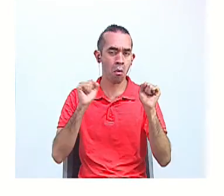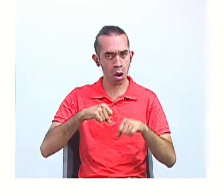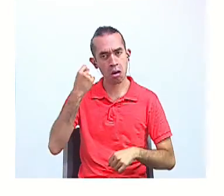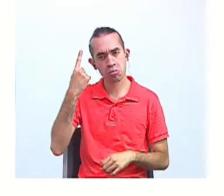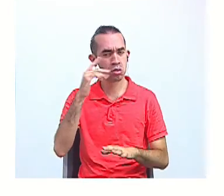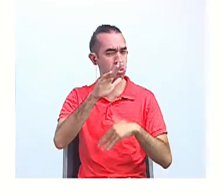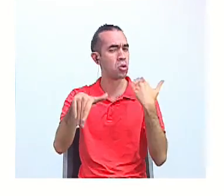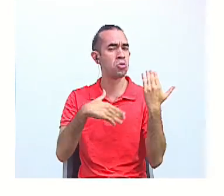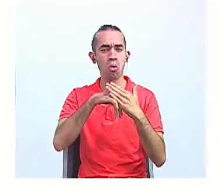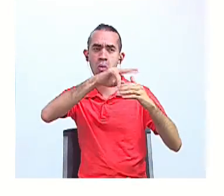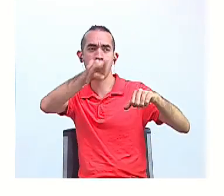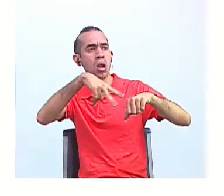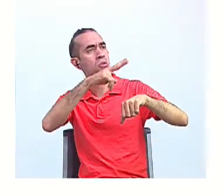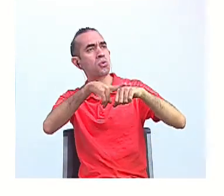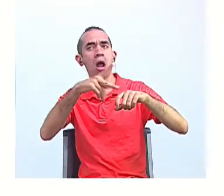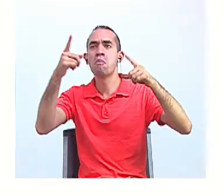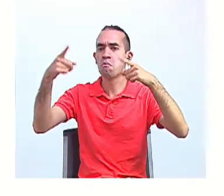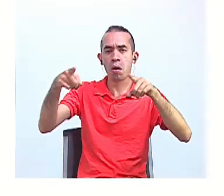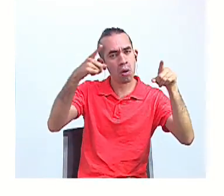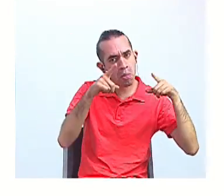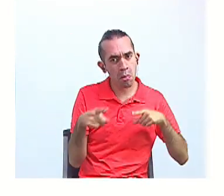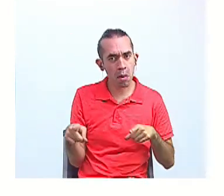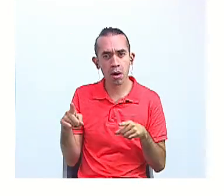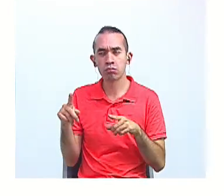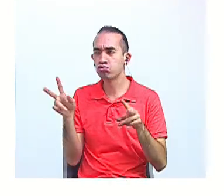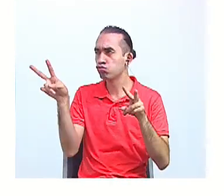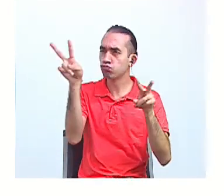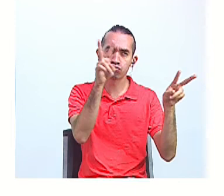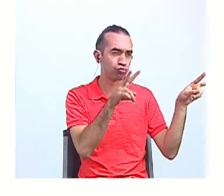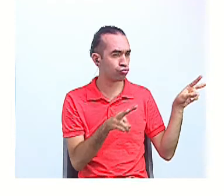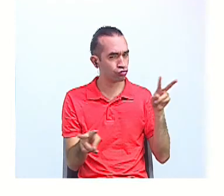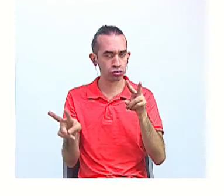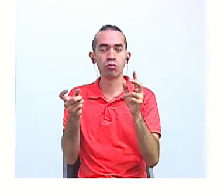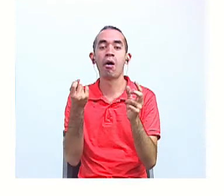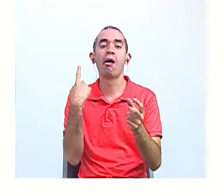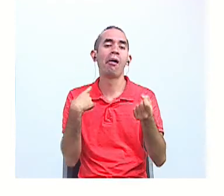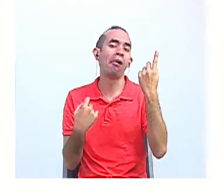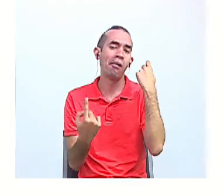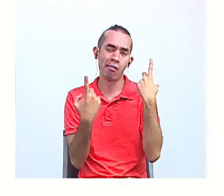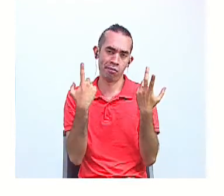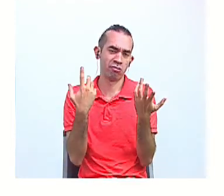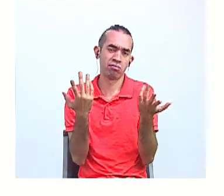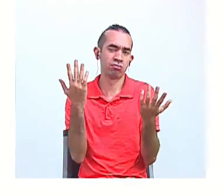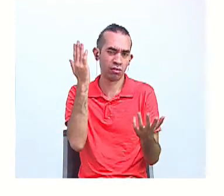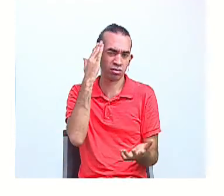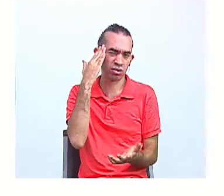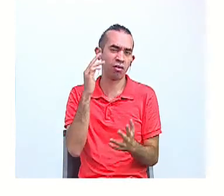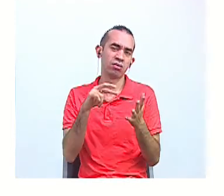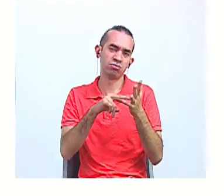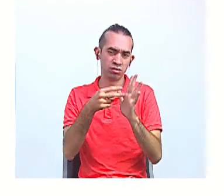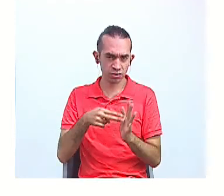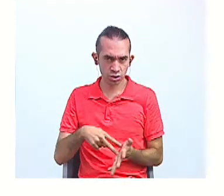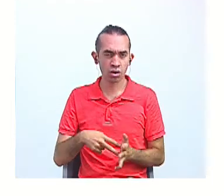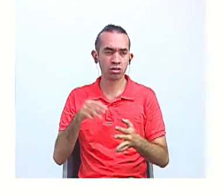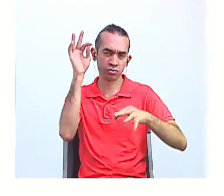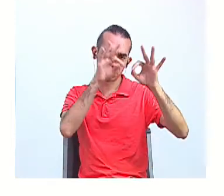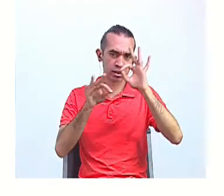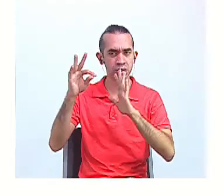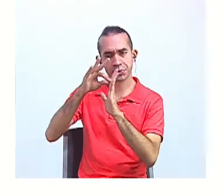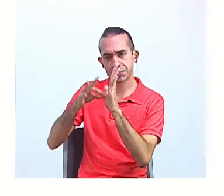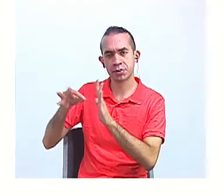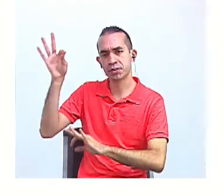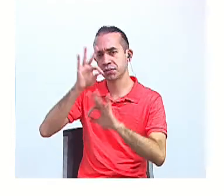fenómenos naturales, todo lo que nos rodea por medio de estas definiciones, estas